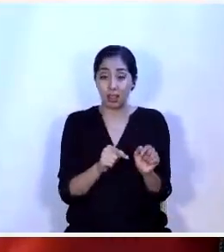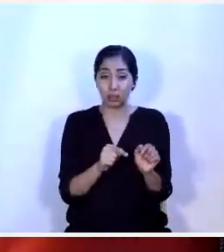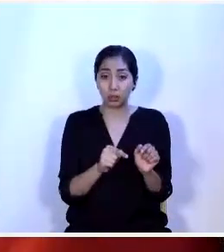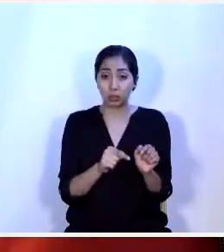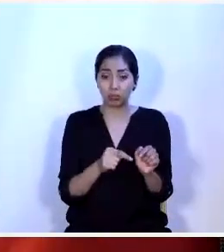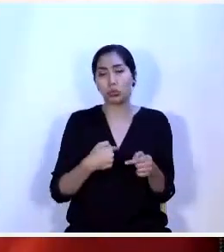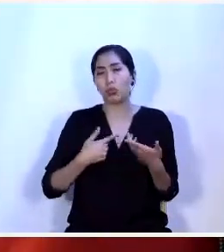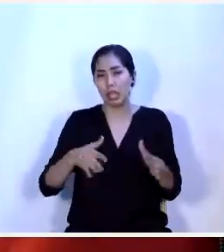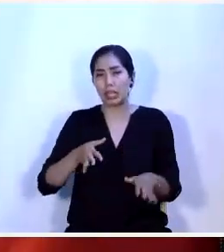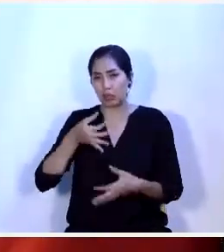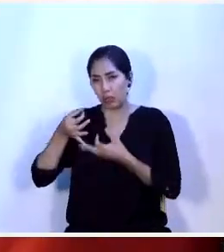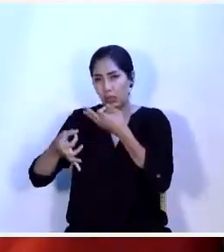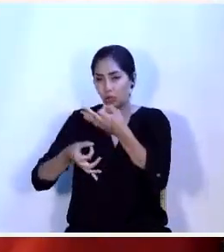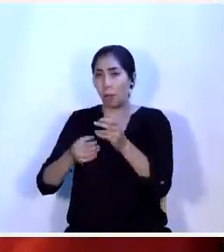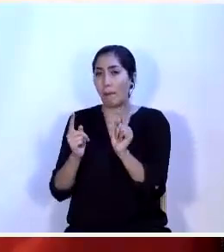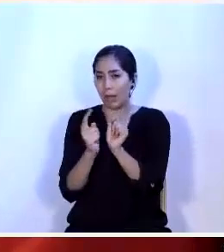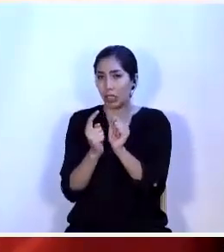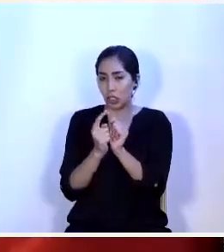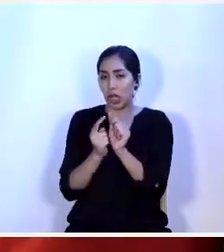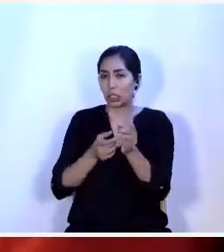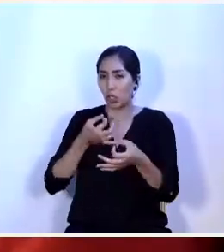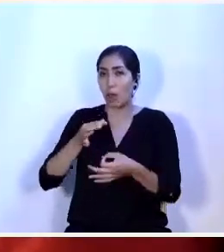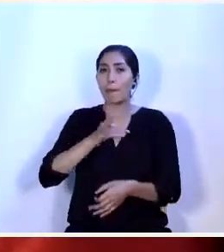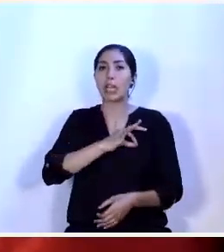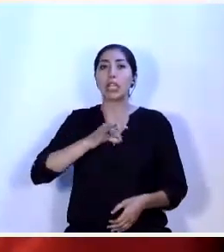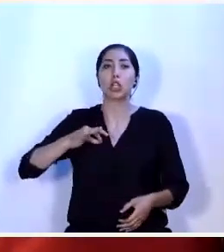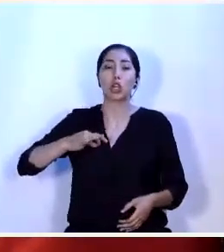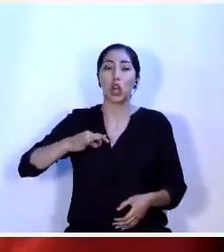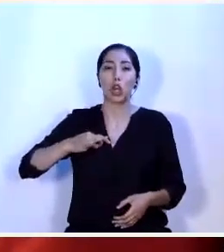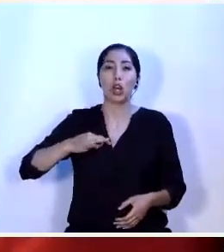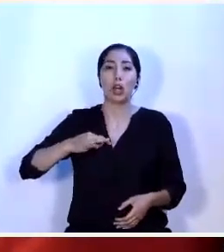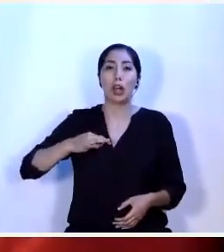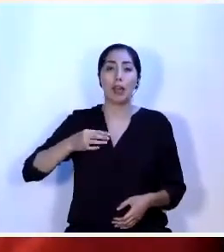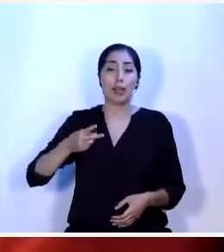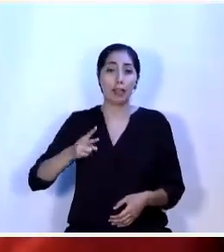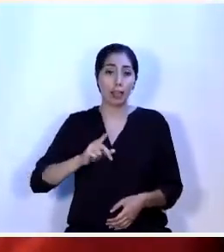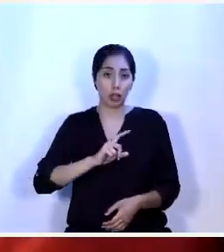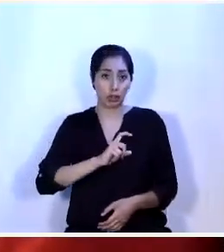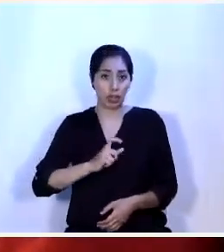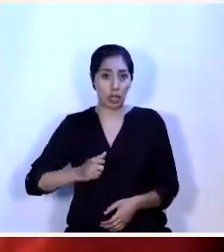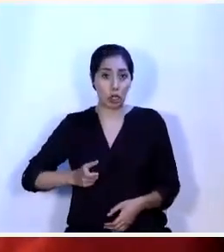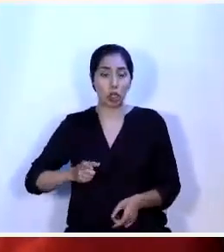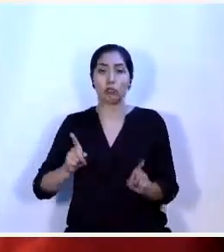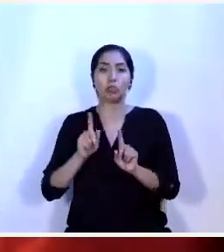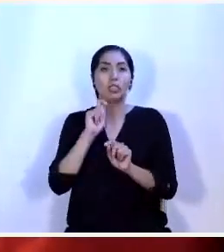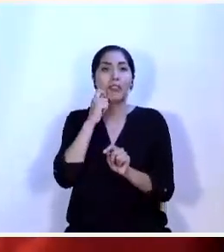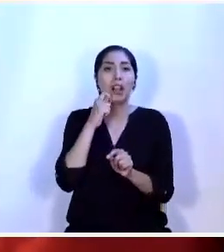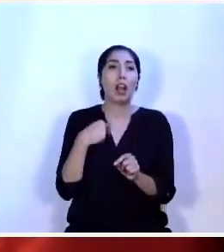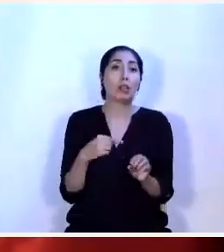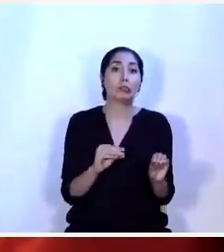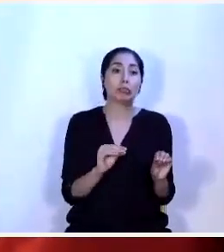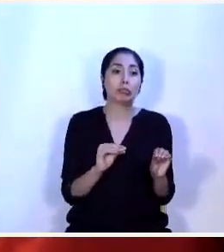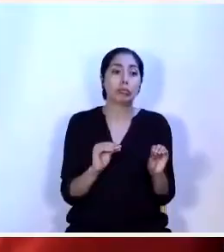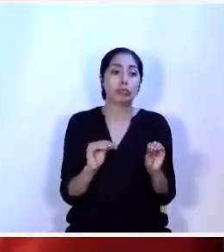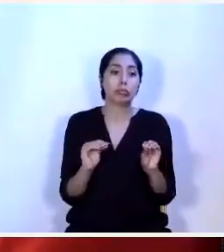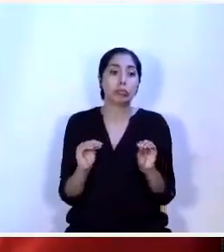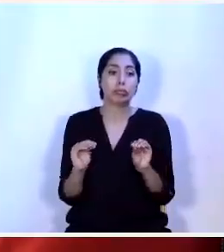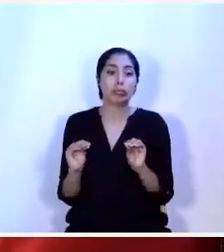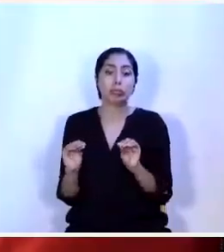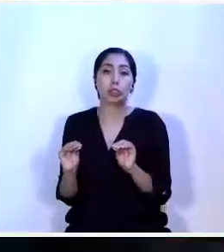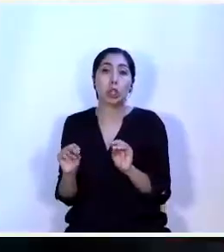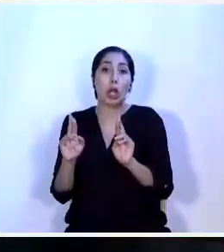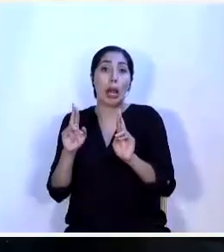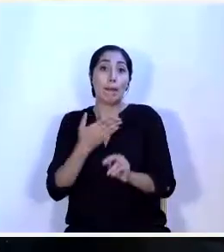se lo he dicho personalmente a ministros de gobierno, esto no es un capricho ni es tratar de dilatar para que no se logre o que el presidente